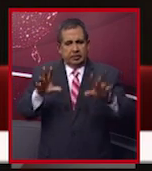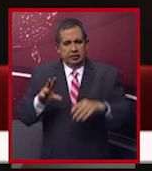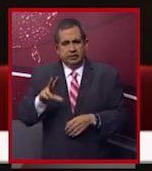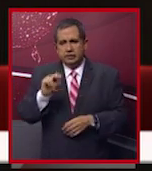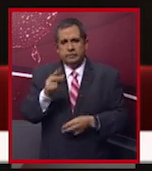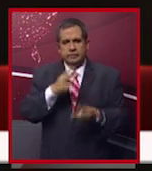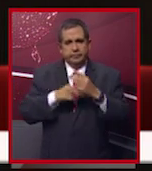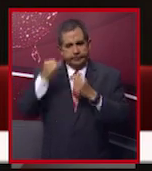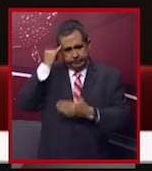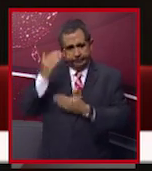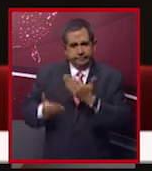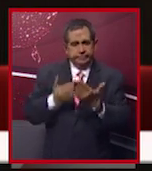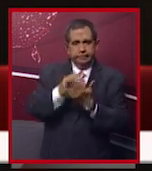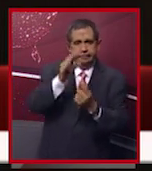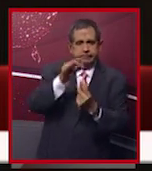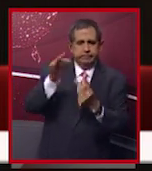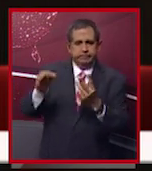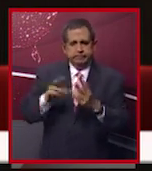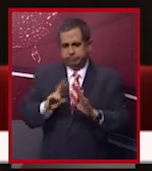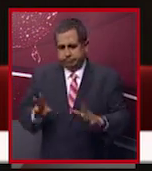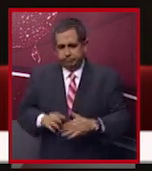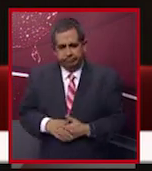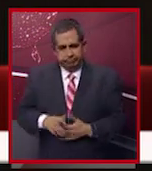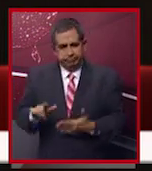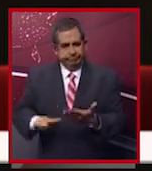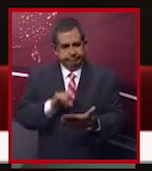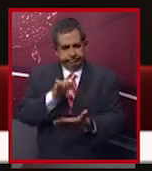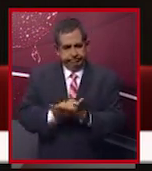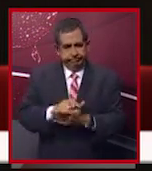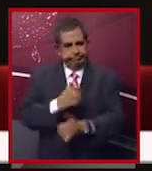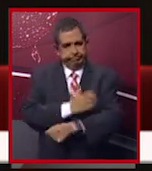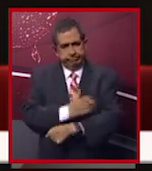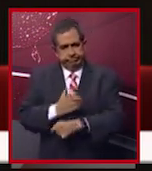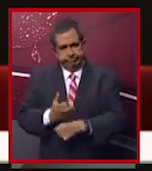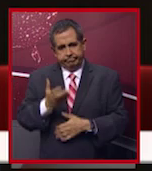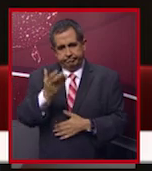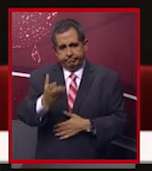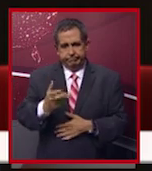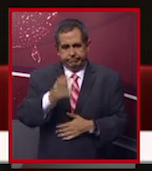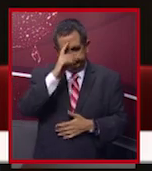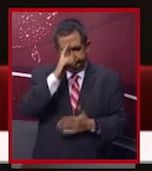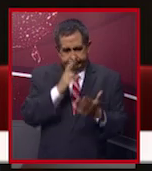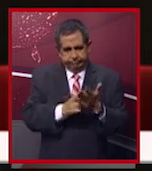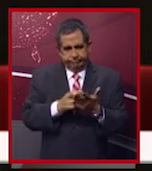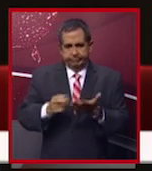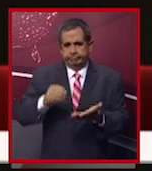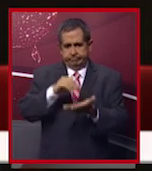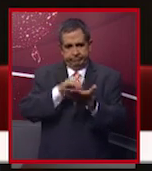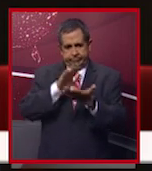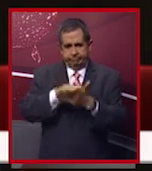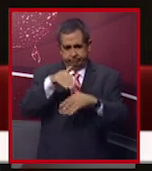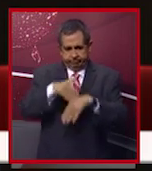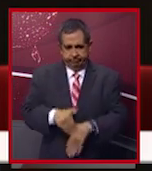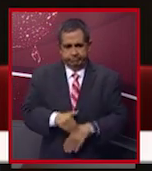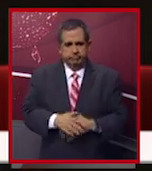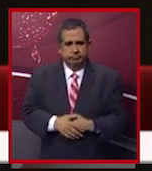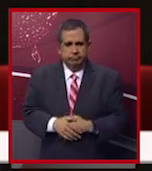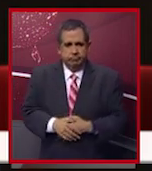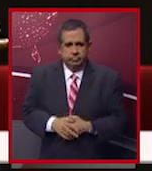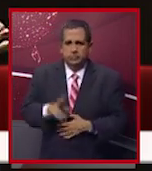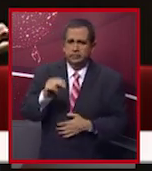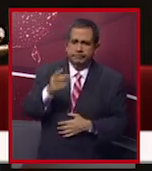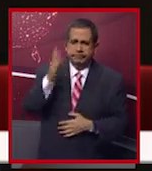a proponer opciones. La ley, compañeras y compañeros, se respeta, se aplica. No